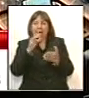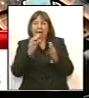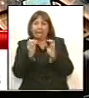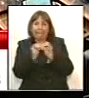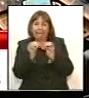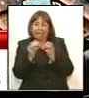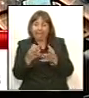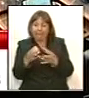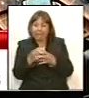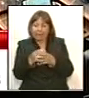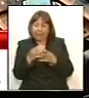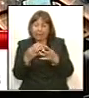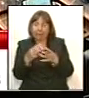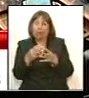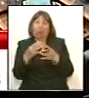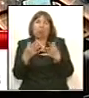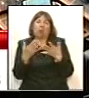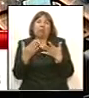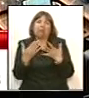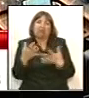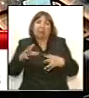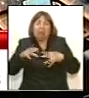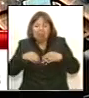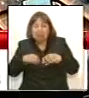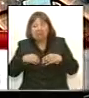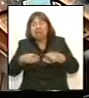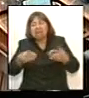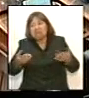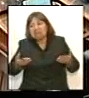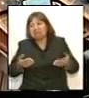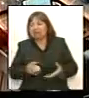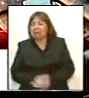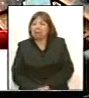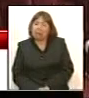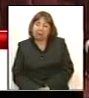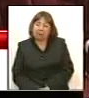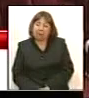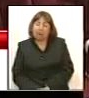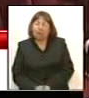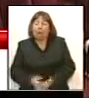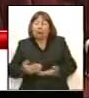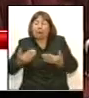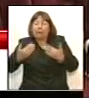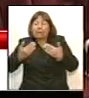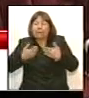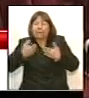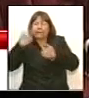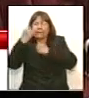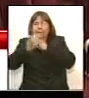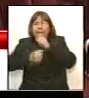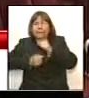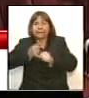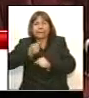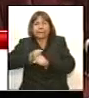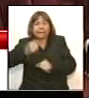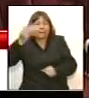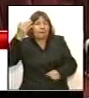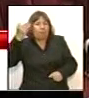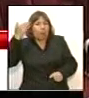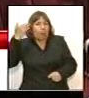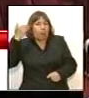que el gobierno en primera instancia haya adoptado, ¿no? El gobierno peruano, desde el año,